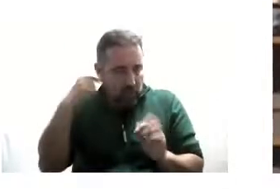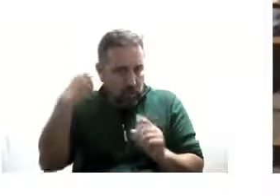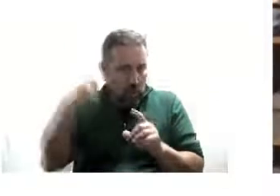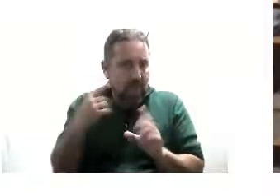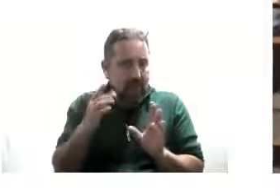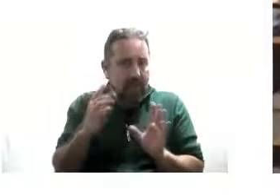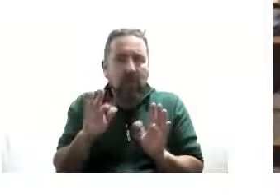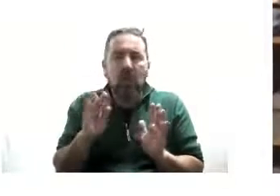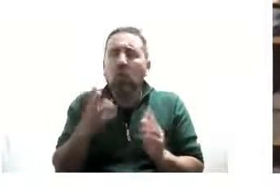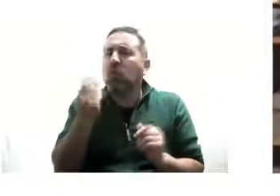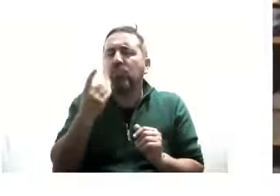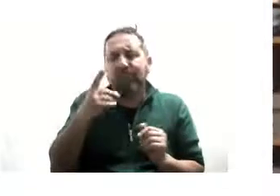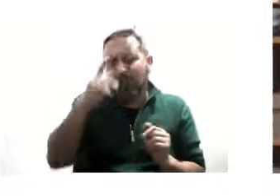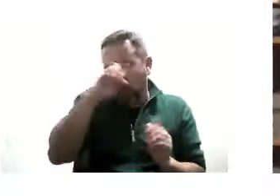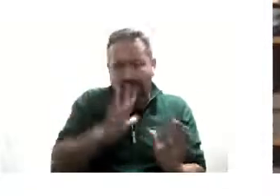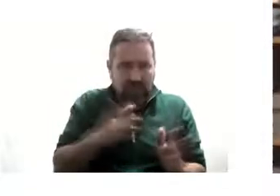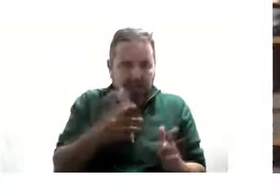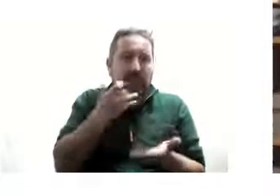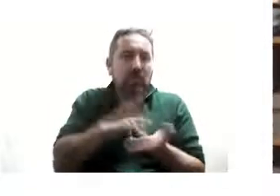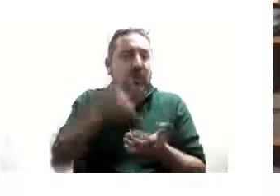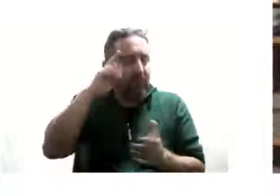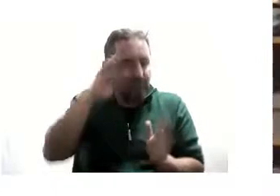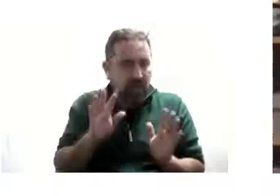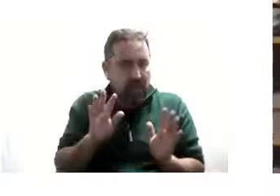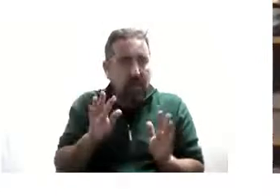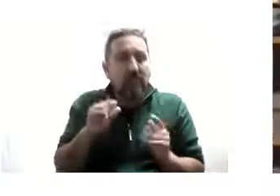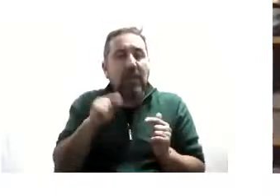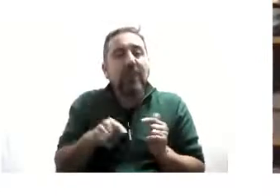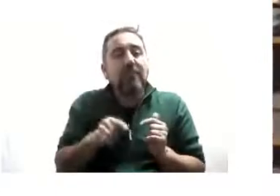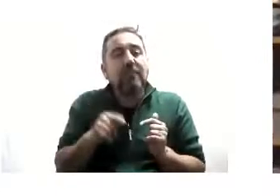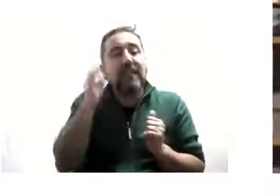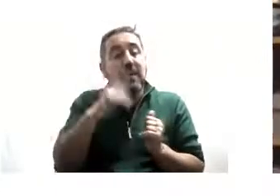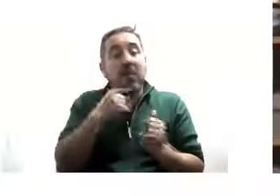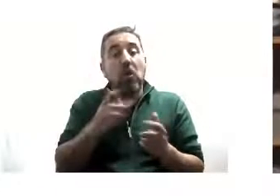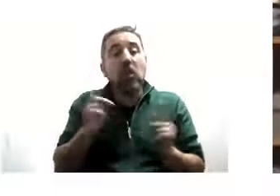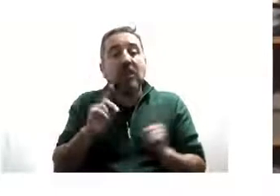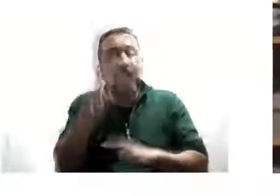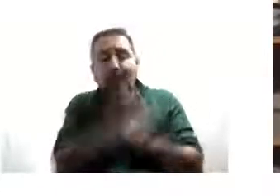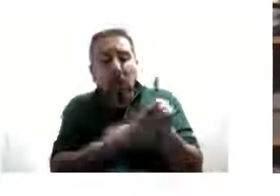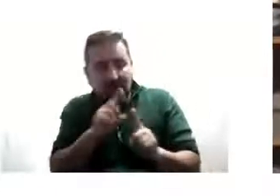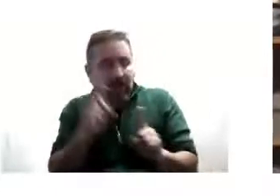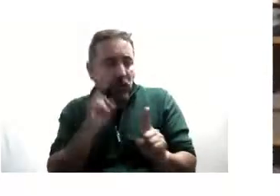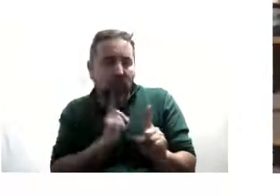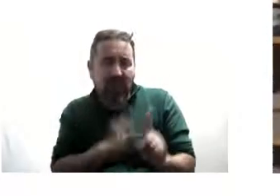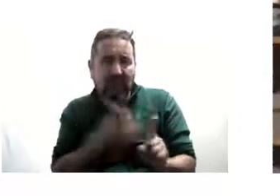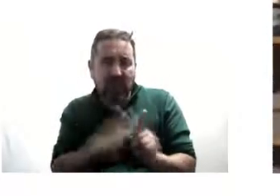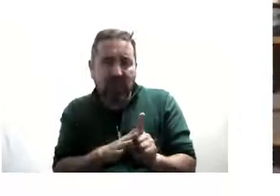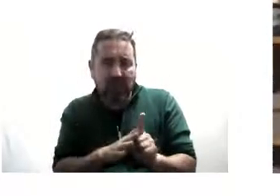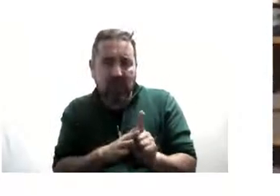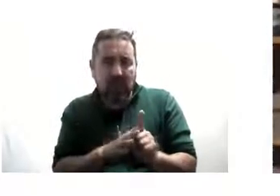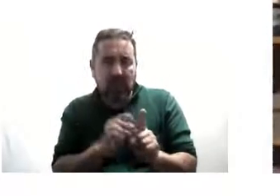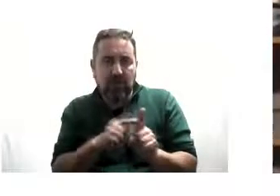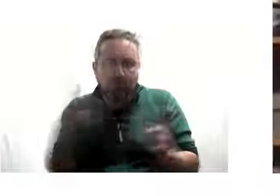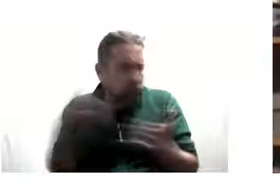excesivamente compleja para alguien que tiene mucha experiencia. Como os decía en la charla, no debemos ver el problema de la sordera como en el momento de la cirugía.